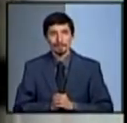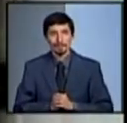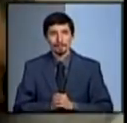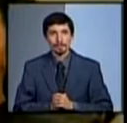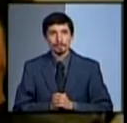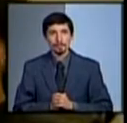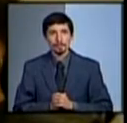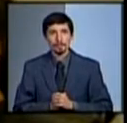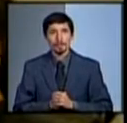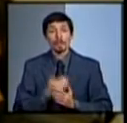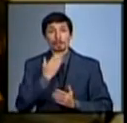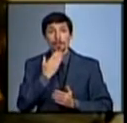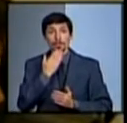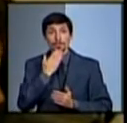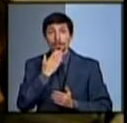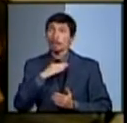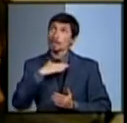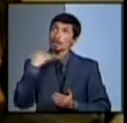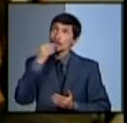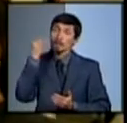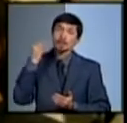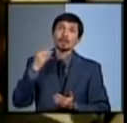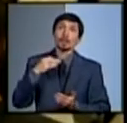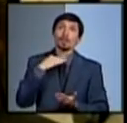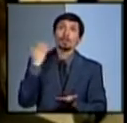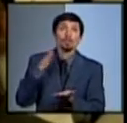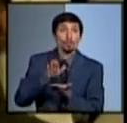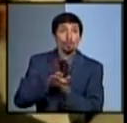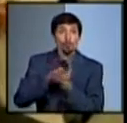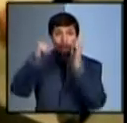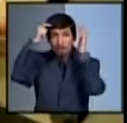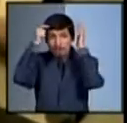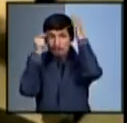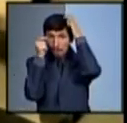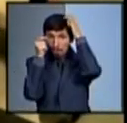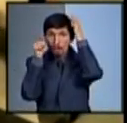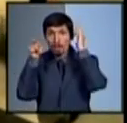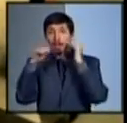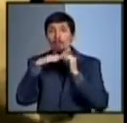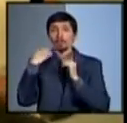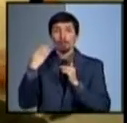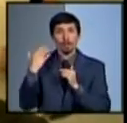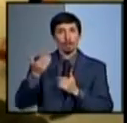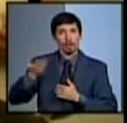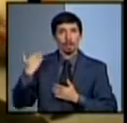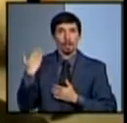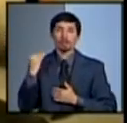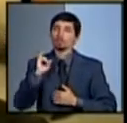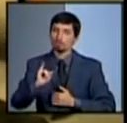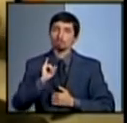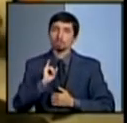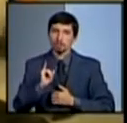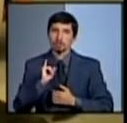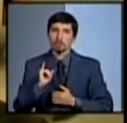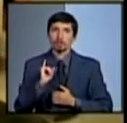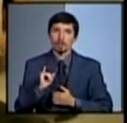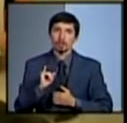La muerte de Chávez también, como... Bueno, eso fue muy comentado. En los primeros meses del año. Claro, exactamente,